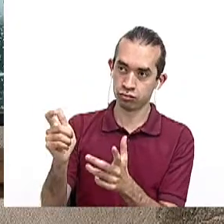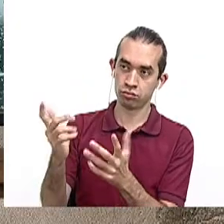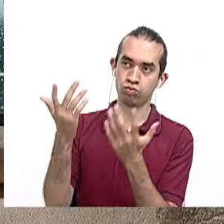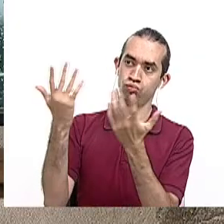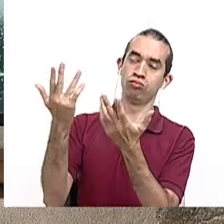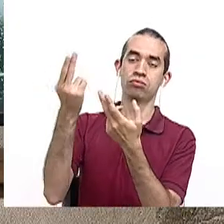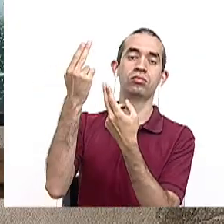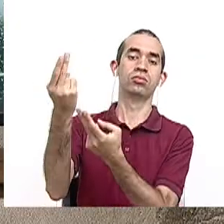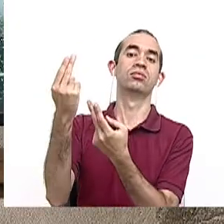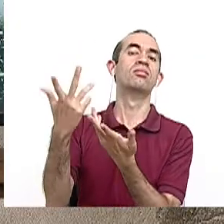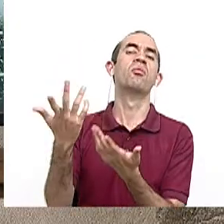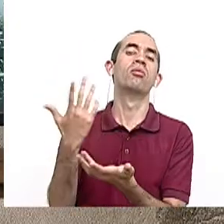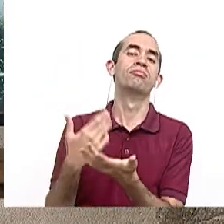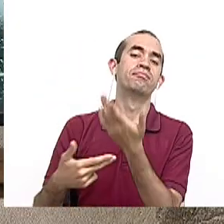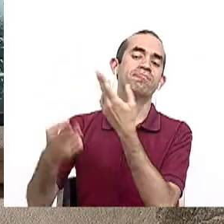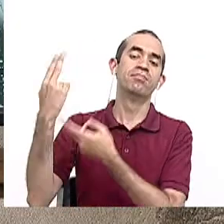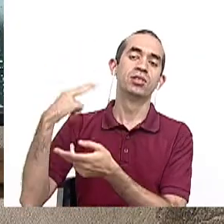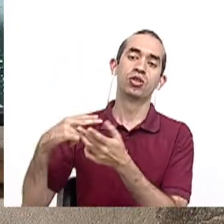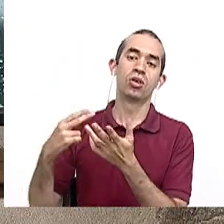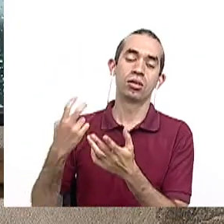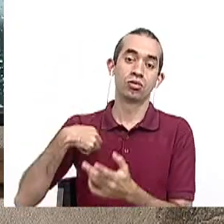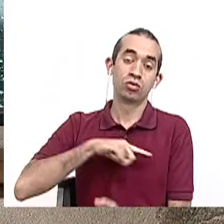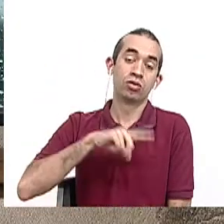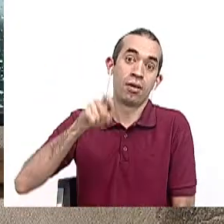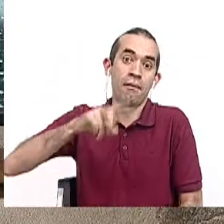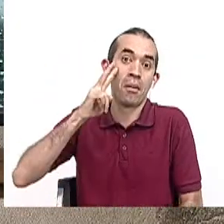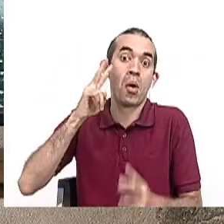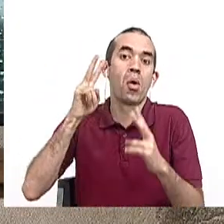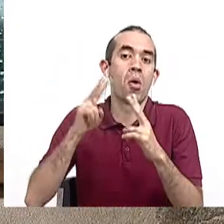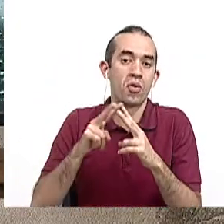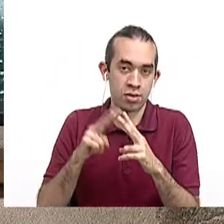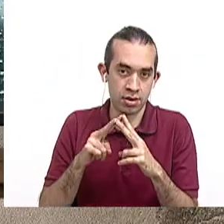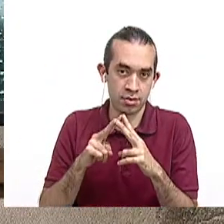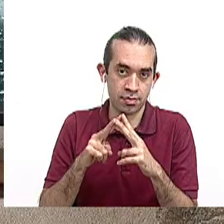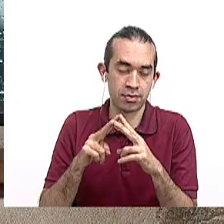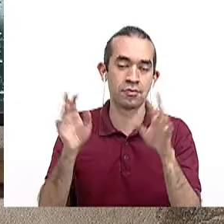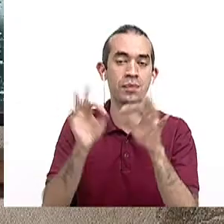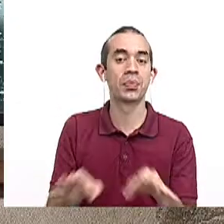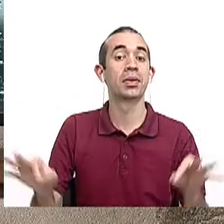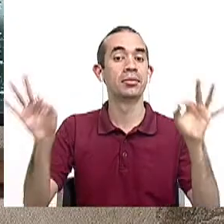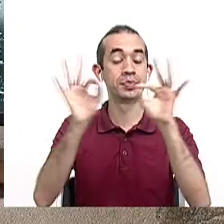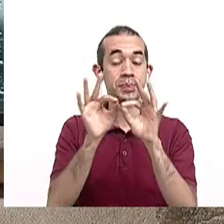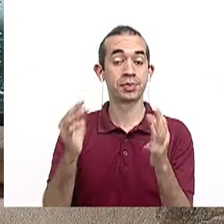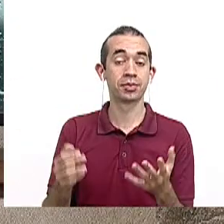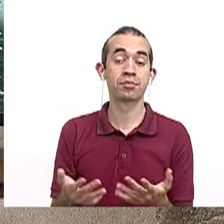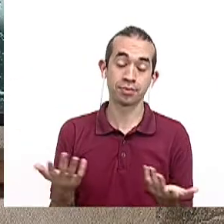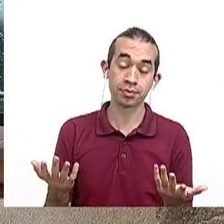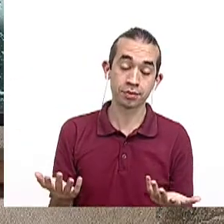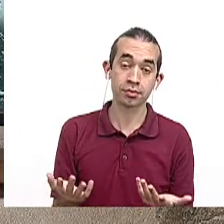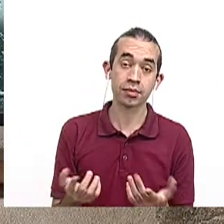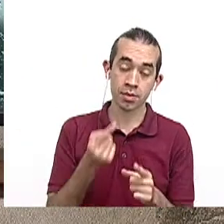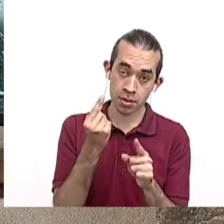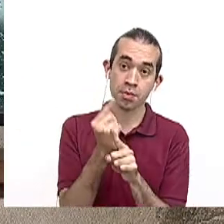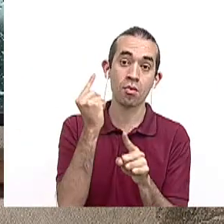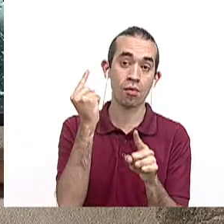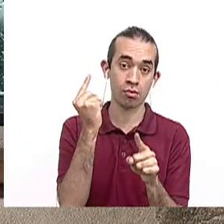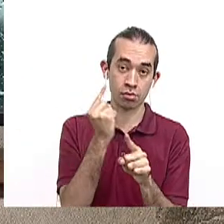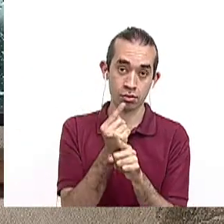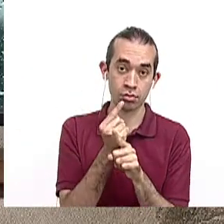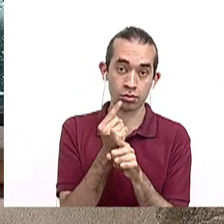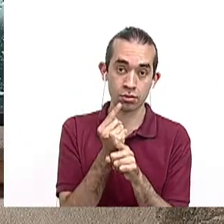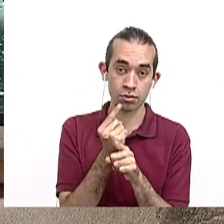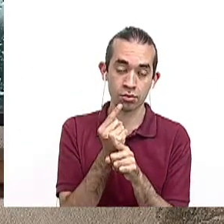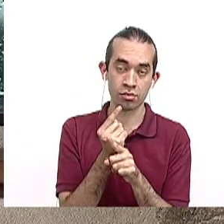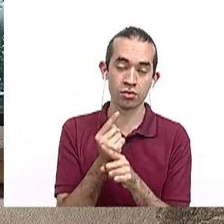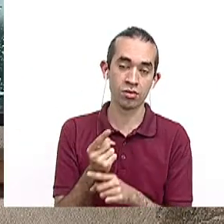evidencias históricas que debemos conocer. Y eso es algo muy importante. Así que sí, efectivamente, corresponde